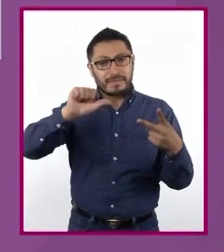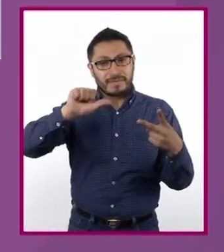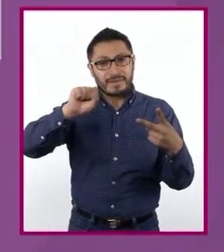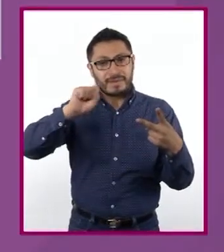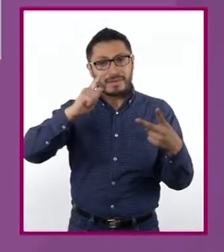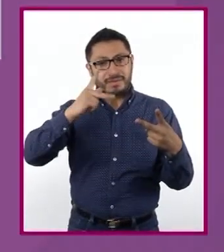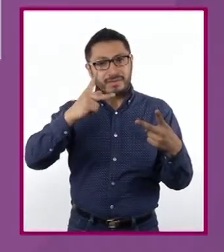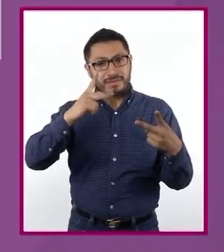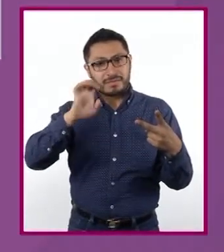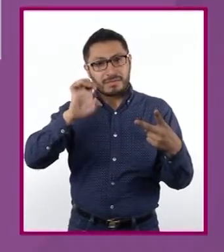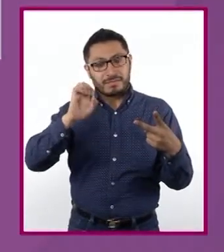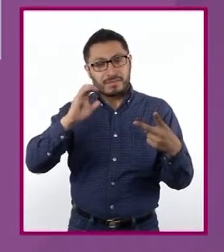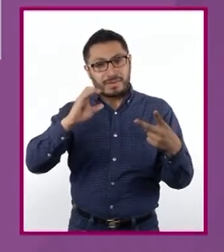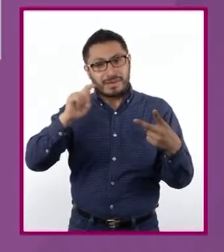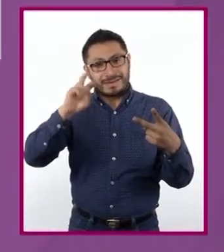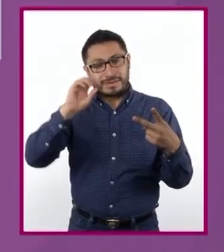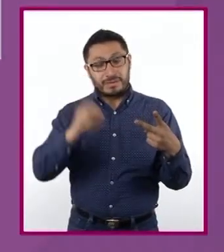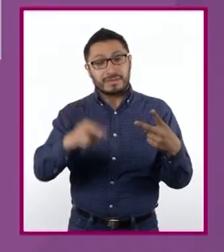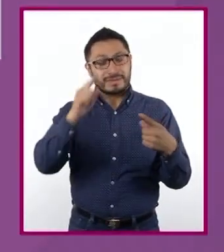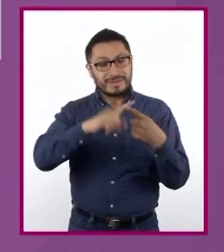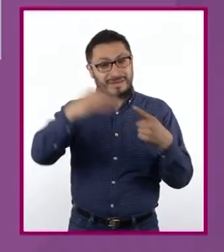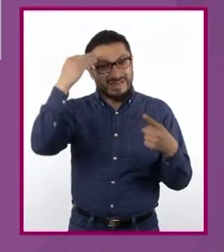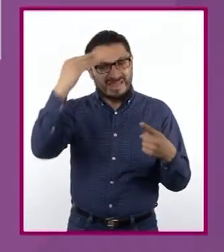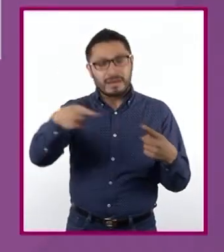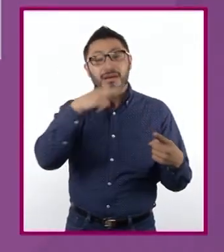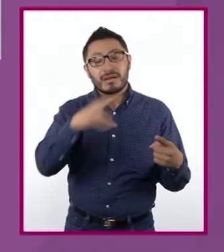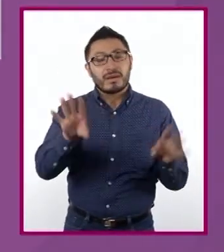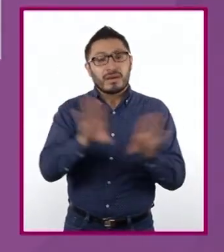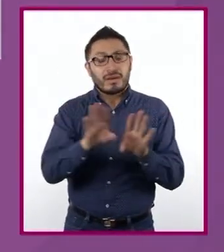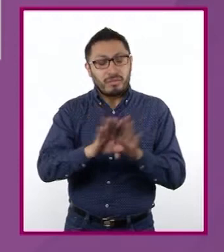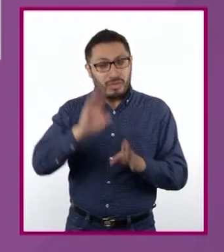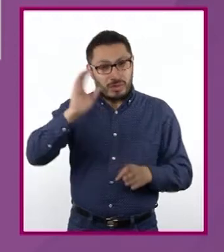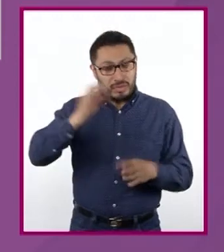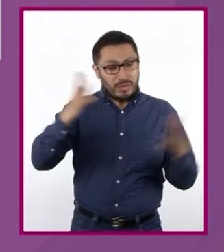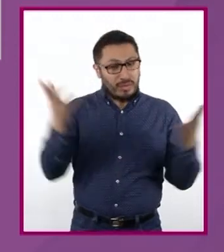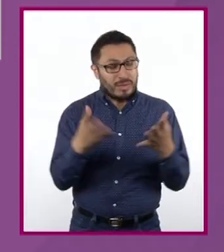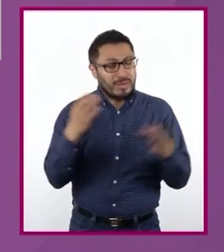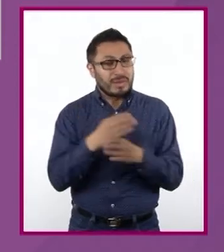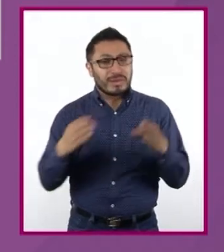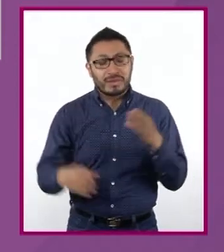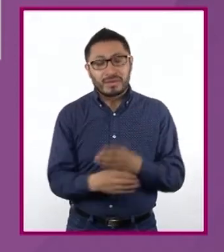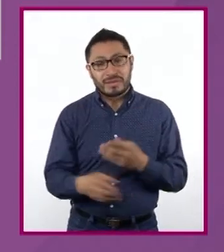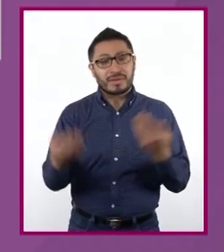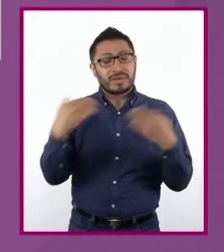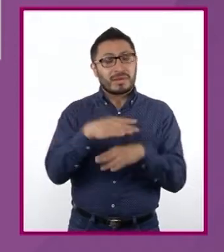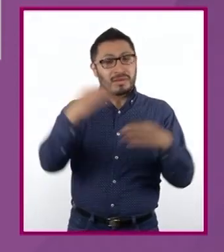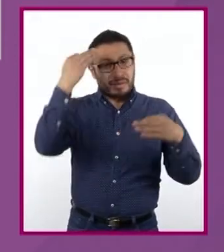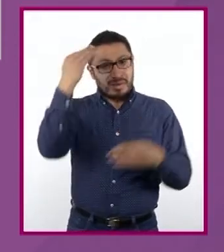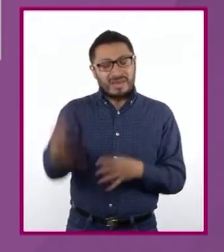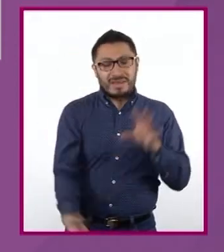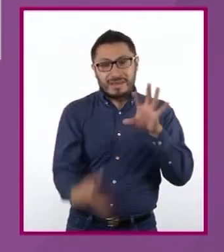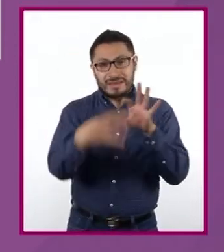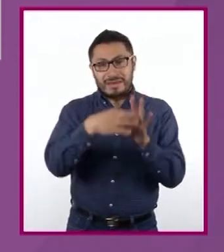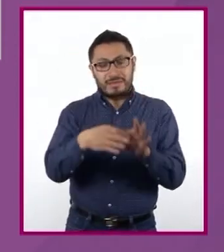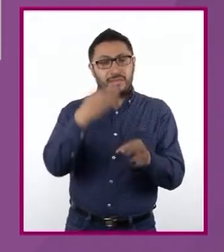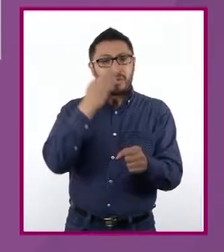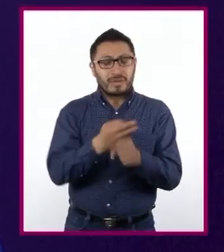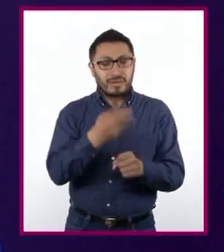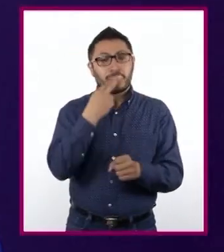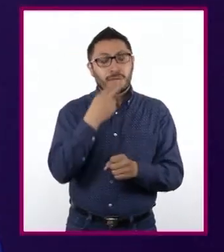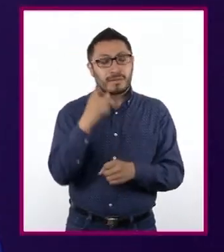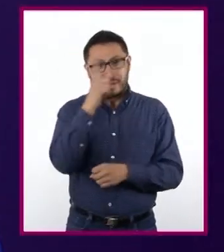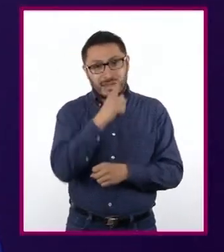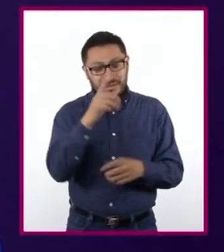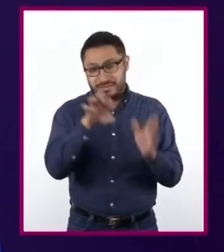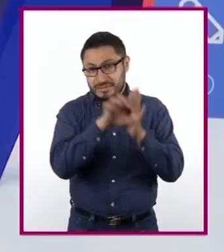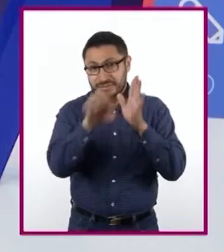El tiempo verbal indica el momento en que se realiza una acción en relación con el momento actual en el que se usa la lengua.